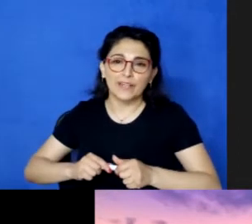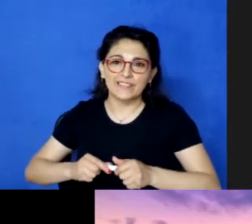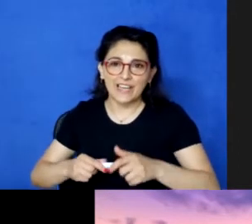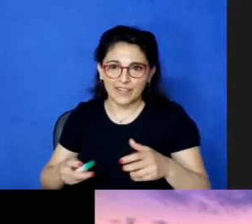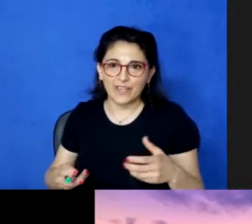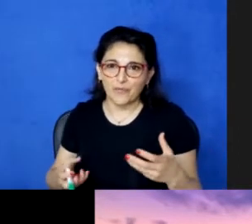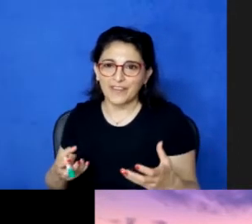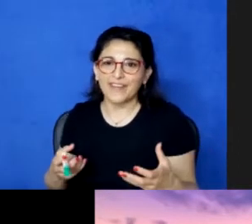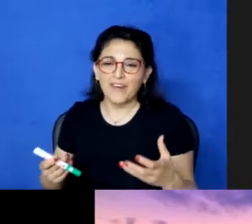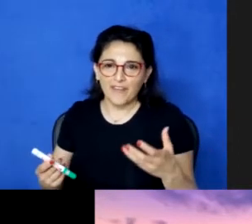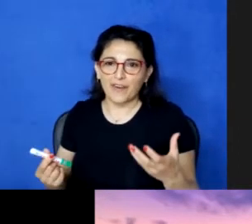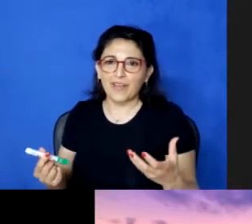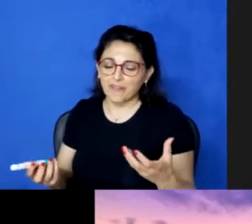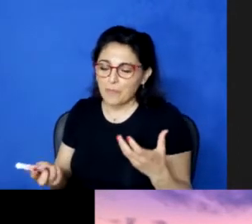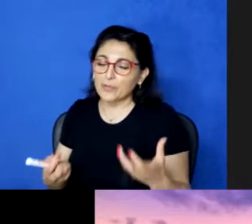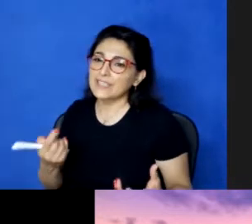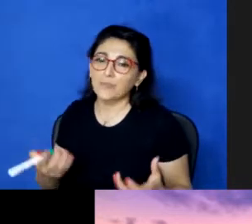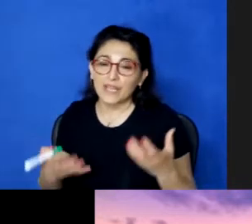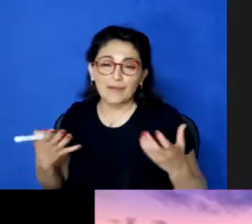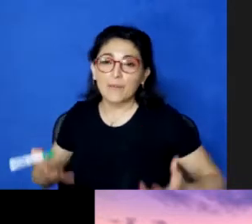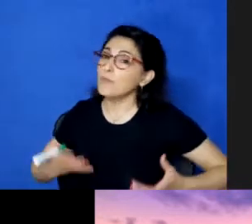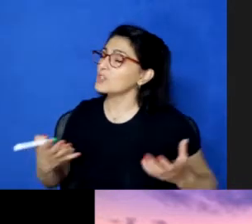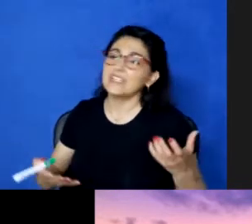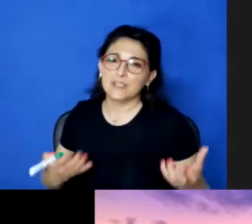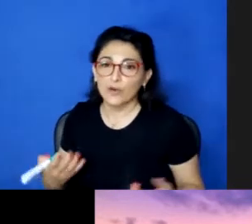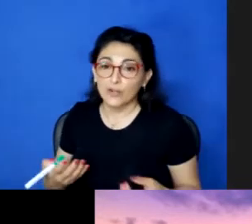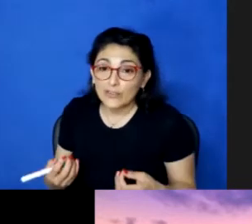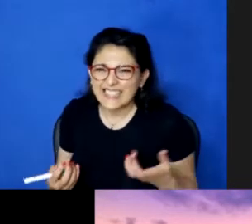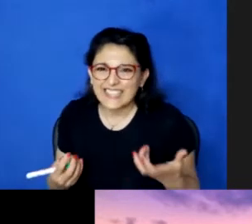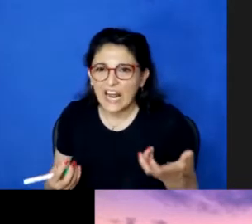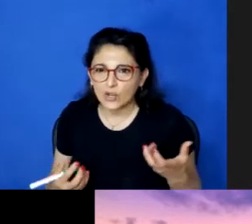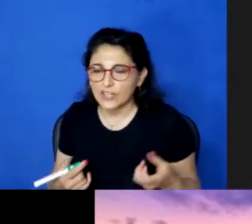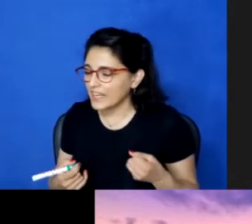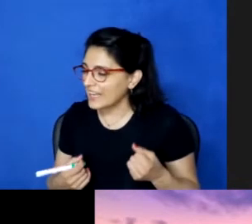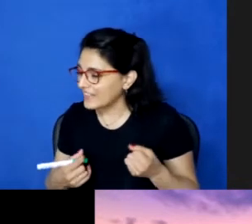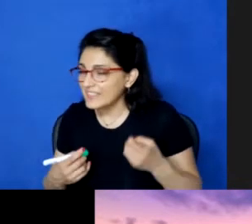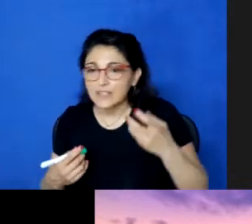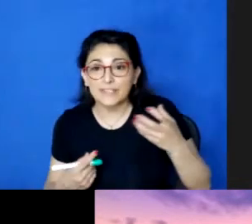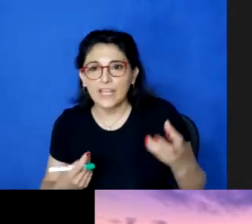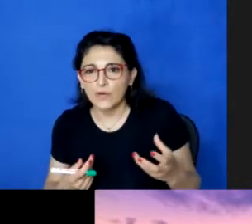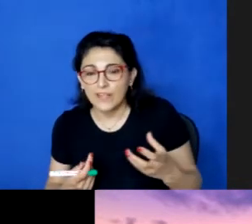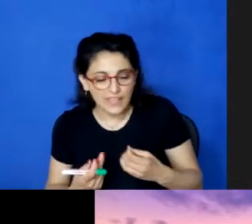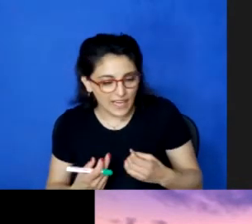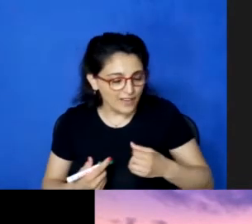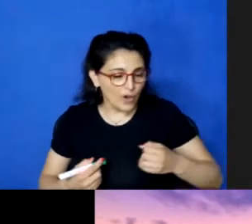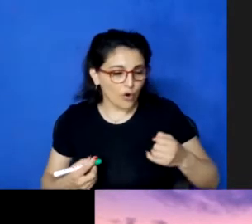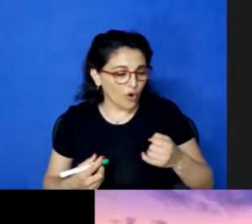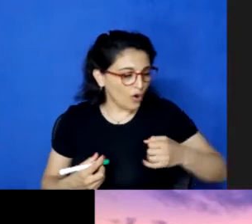de la cuarentena, la verdad que fue importante porque hablamos muchísimo con esto de hacer algo, y Adrián siempre tenía alguna